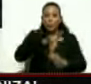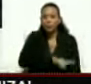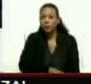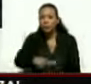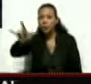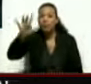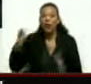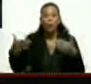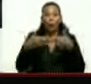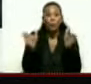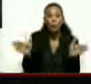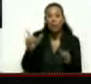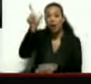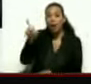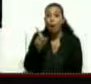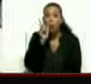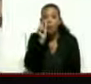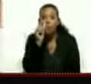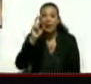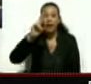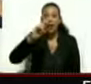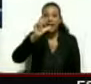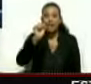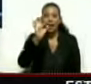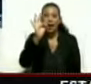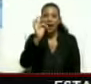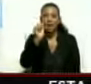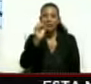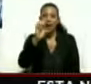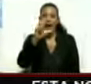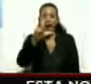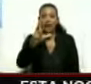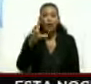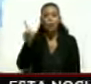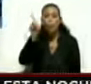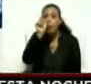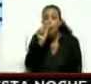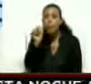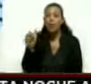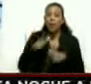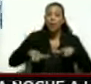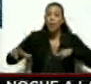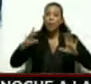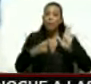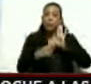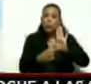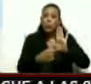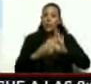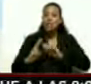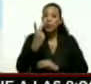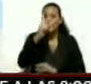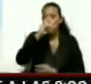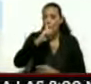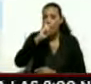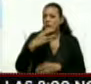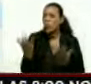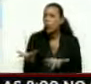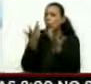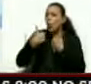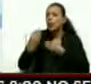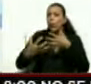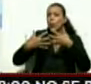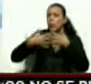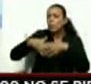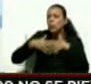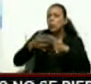y ahora en compañía de Rafael Blanco, quien representa uno de los stands de esta segunda edición. Coméntenos cómo ha sido